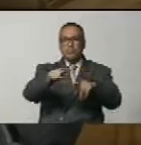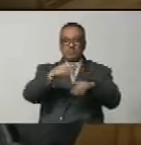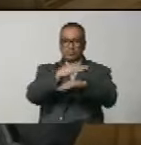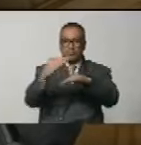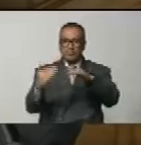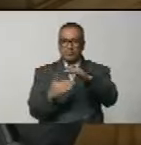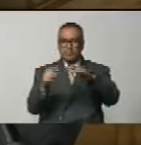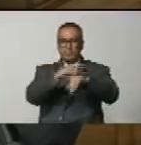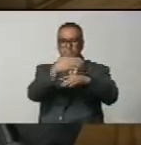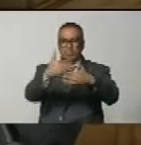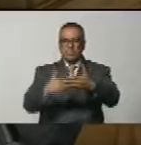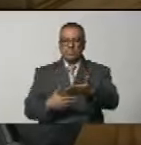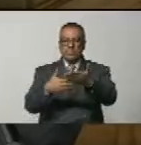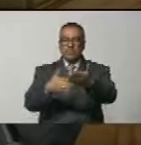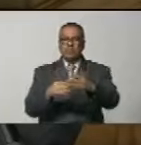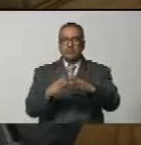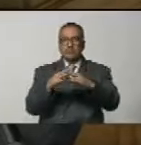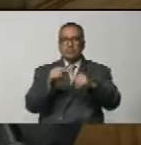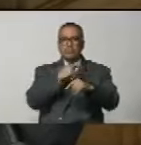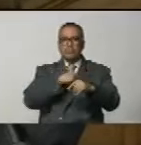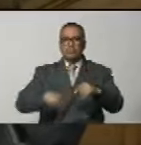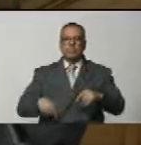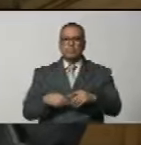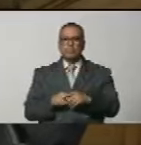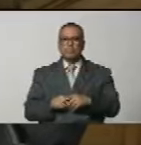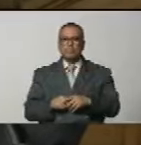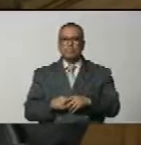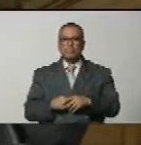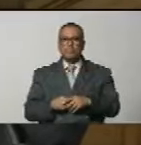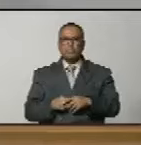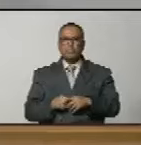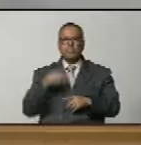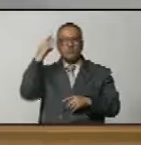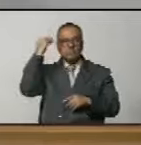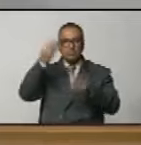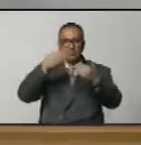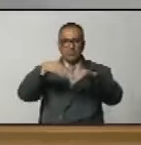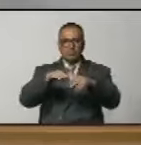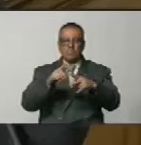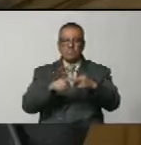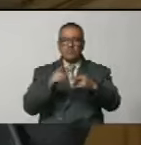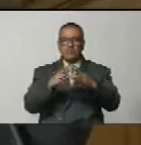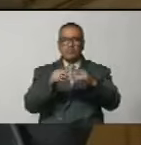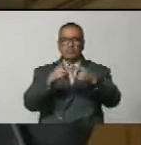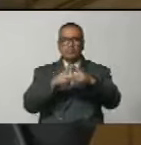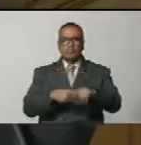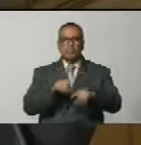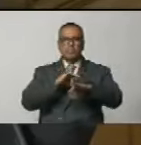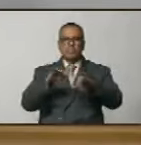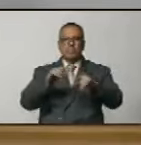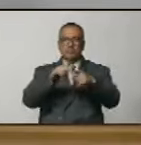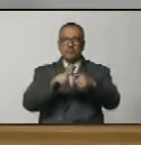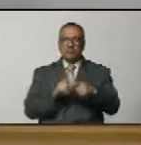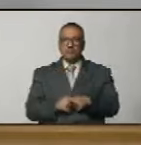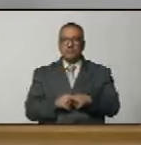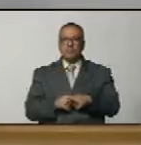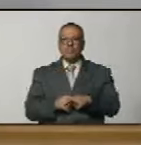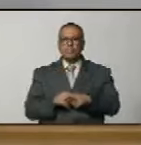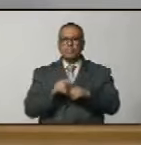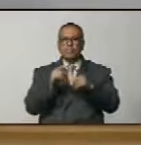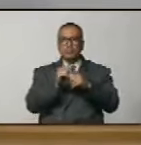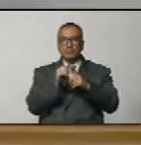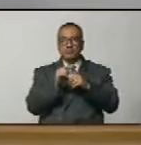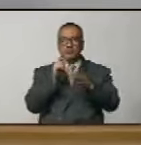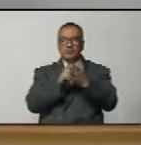suplentes señalados en lista anexa. Es todo, ciudadano presidente. En cuenta. Siguiente. Esto es la cuenta, ciudadano presidente. Bien, vamos a dar